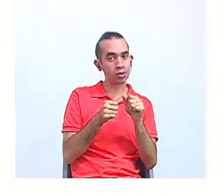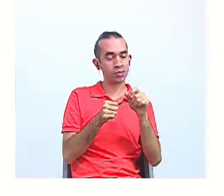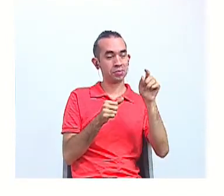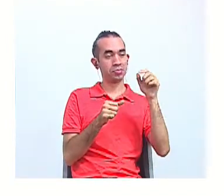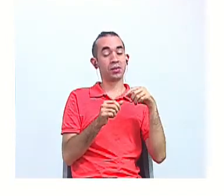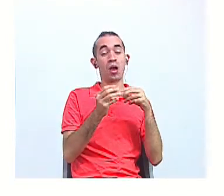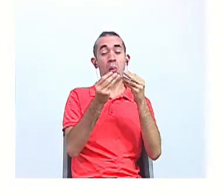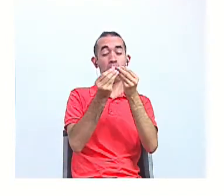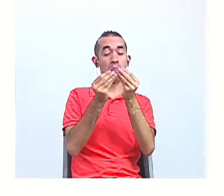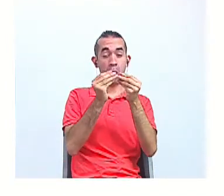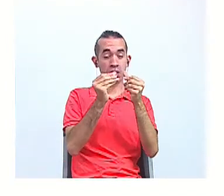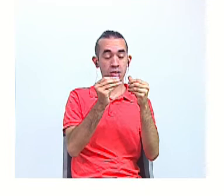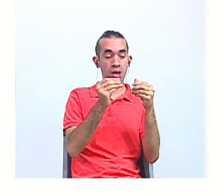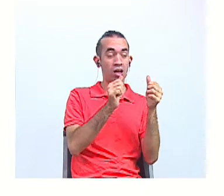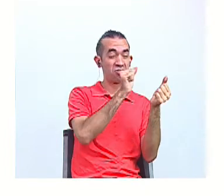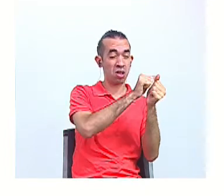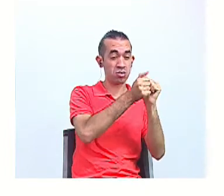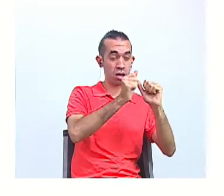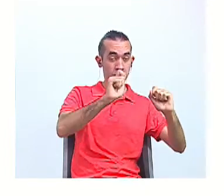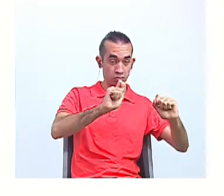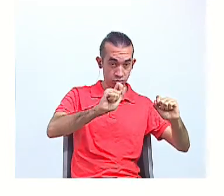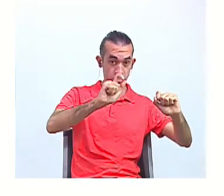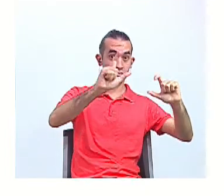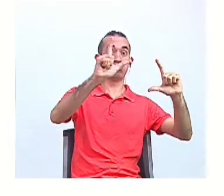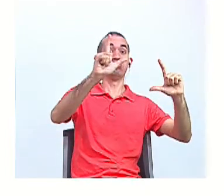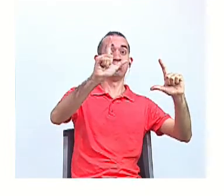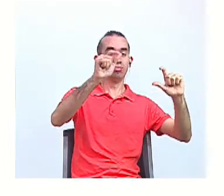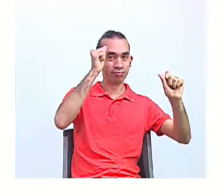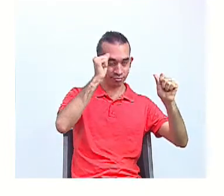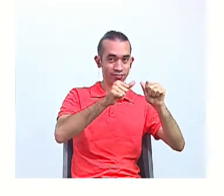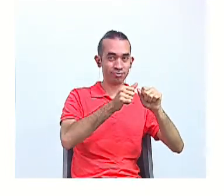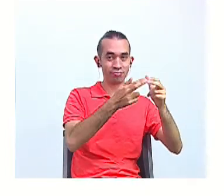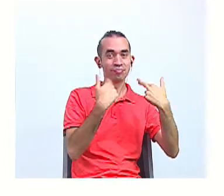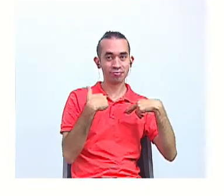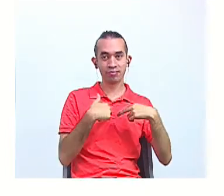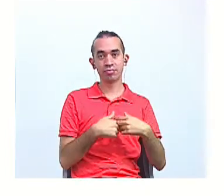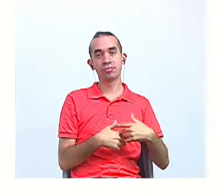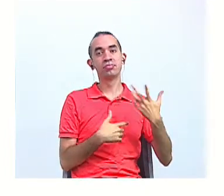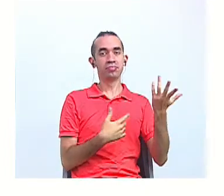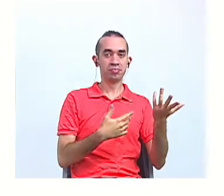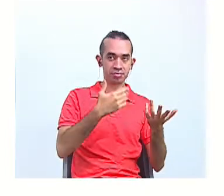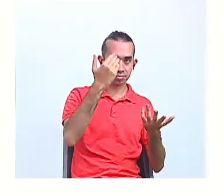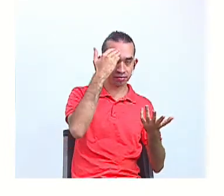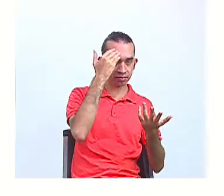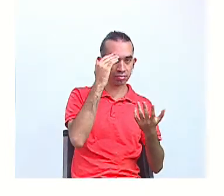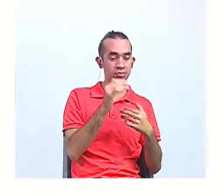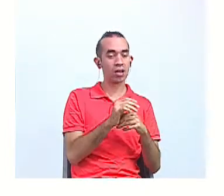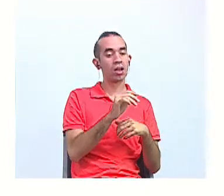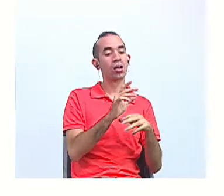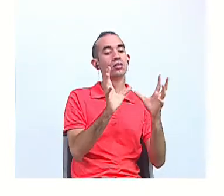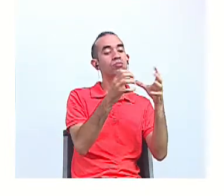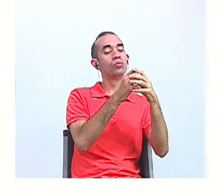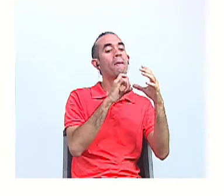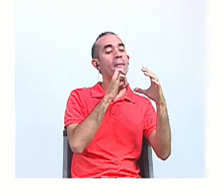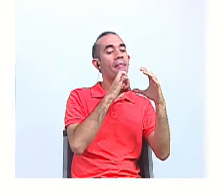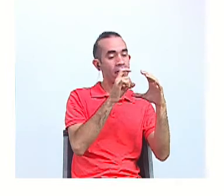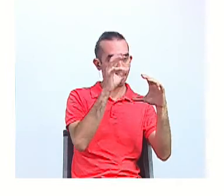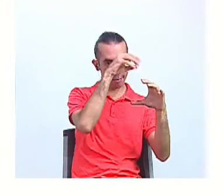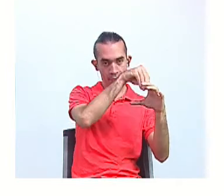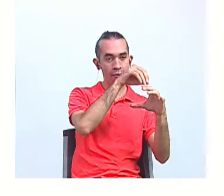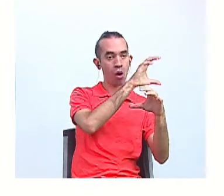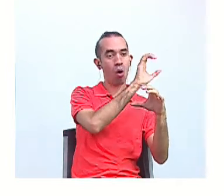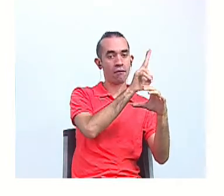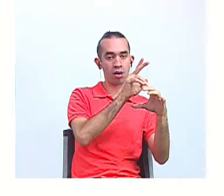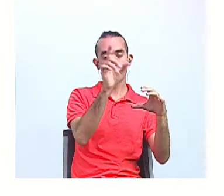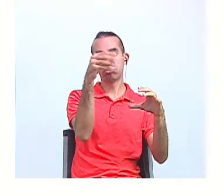masa, mayor densidad. Entonces recordemos los resultados. La densidad del latón aproximadamente nos